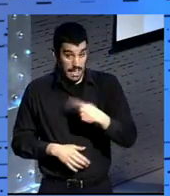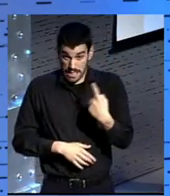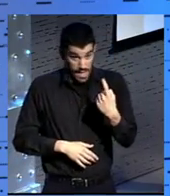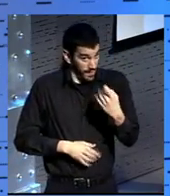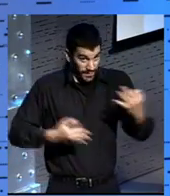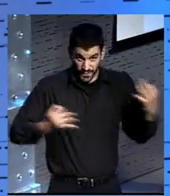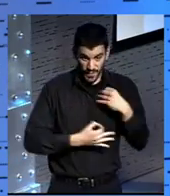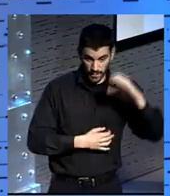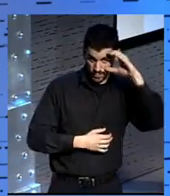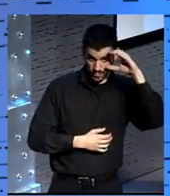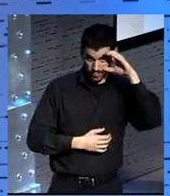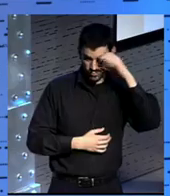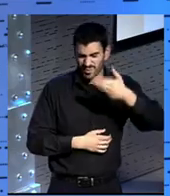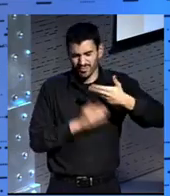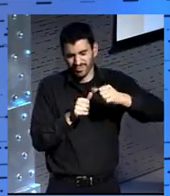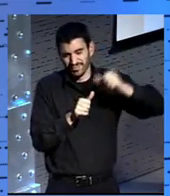de toda la vida.